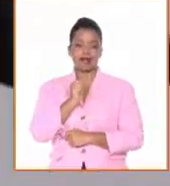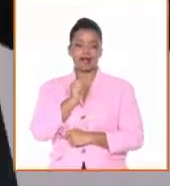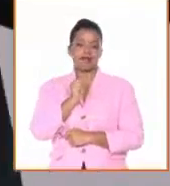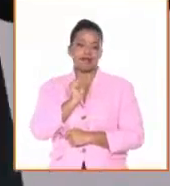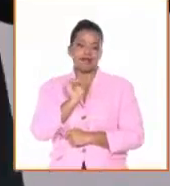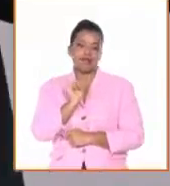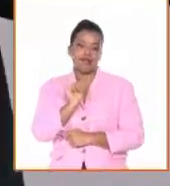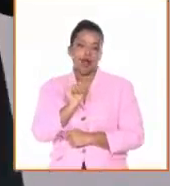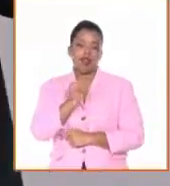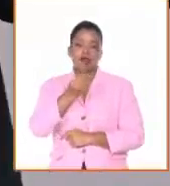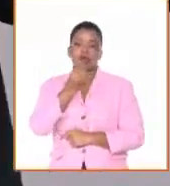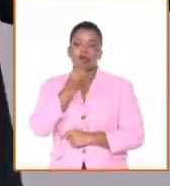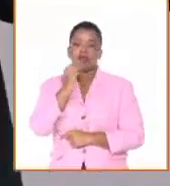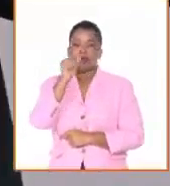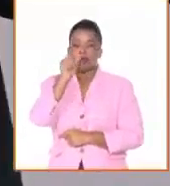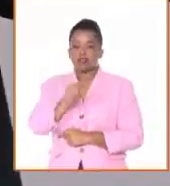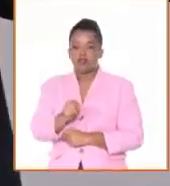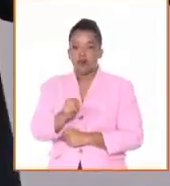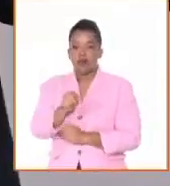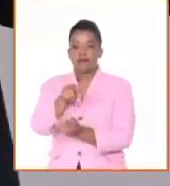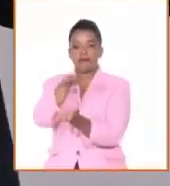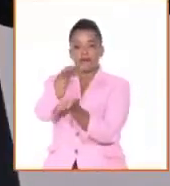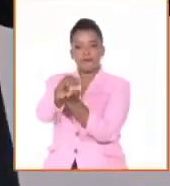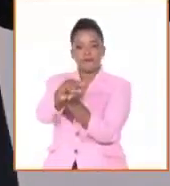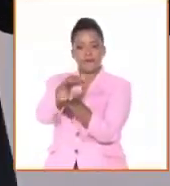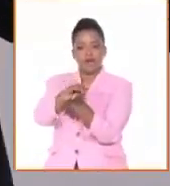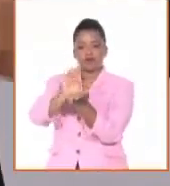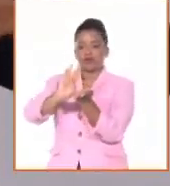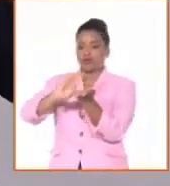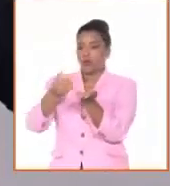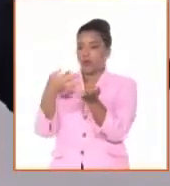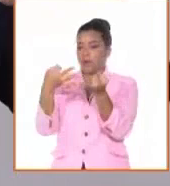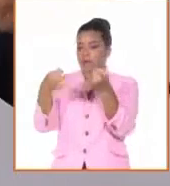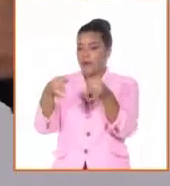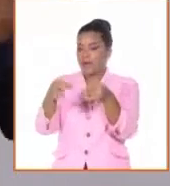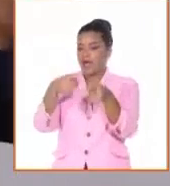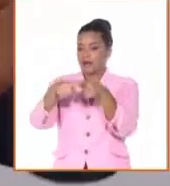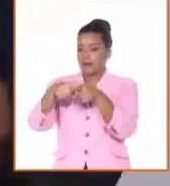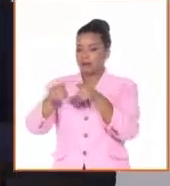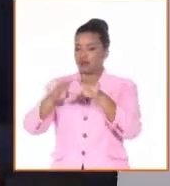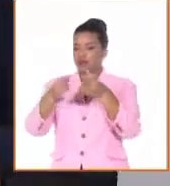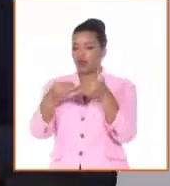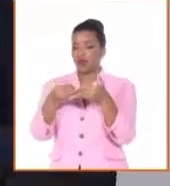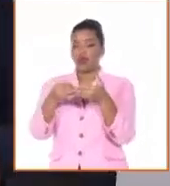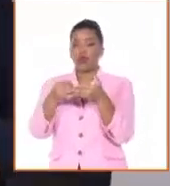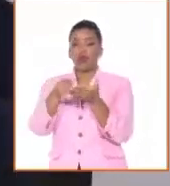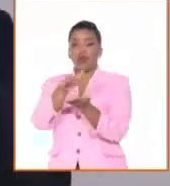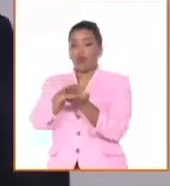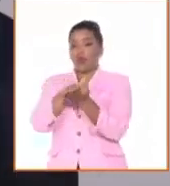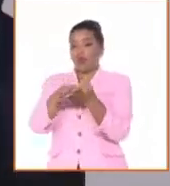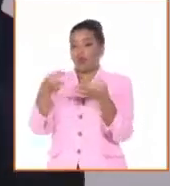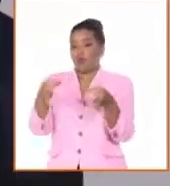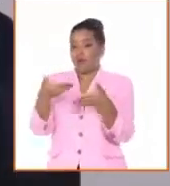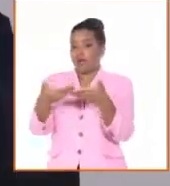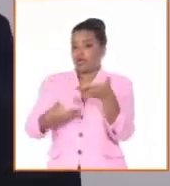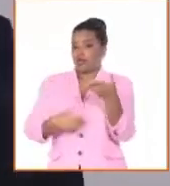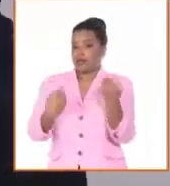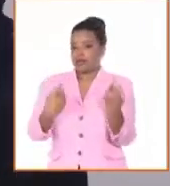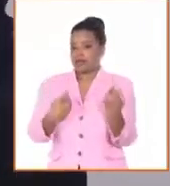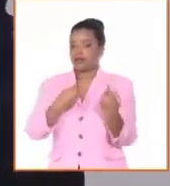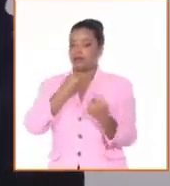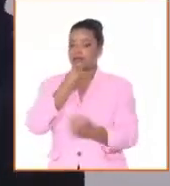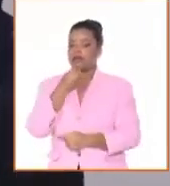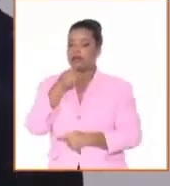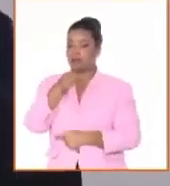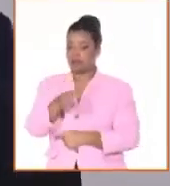donde van a quedar almacenados todo esos documentos para que puedan disponer de ellos en el momento que se requiere es decir que es una